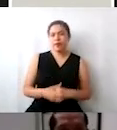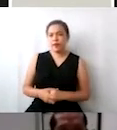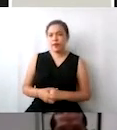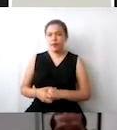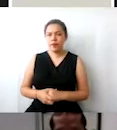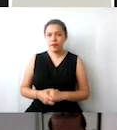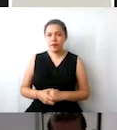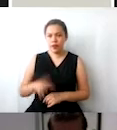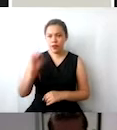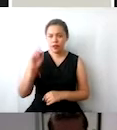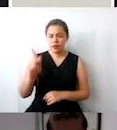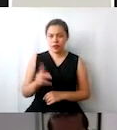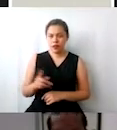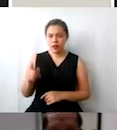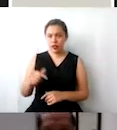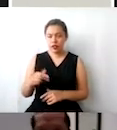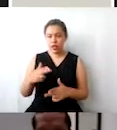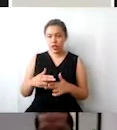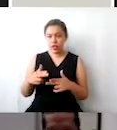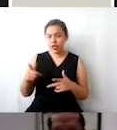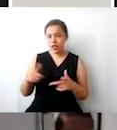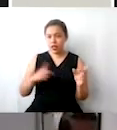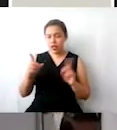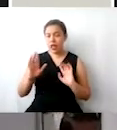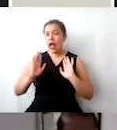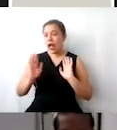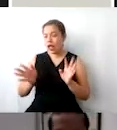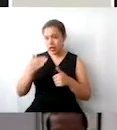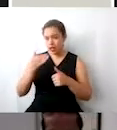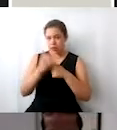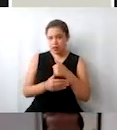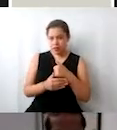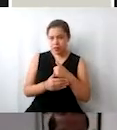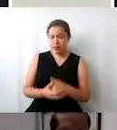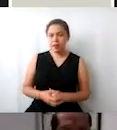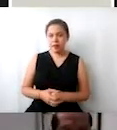Ok, hasta aquí, si quieren, los dejamos hasta aquí.